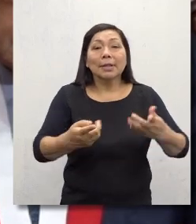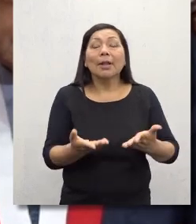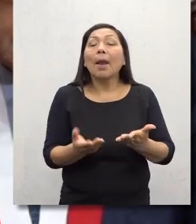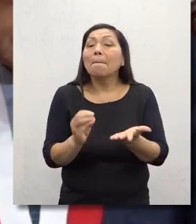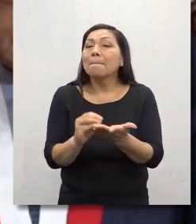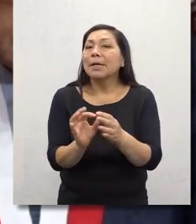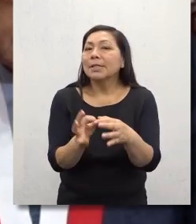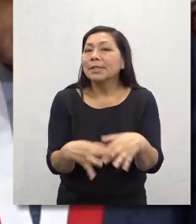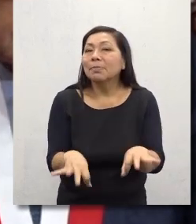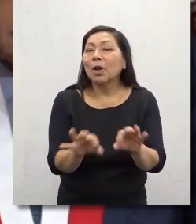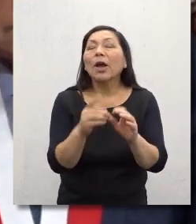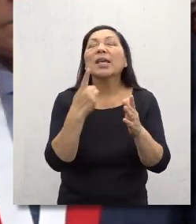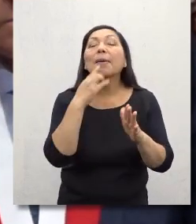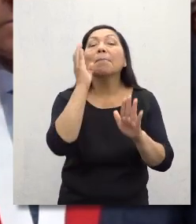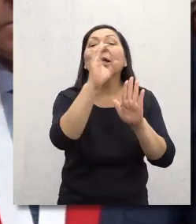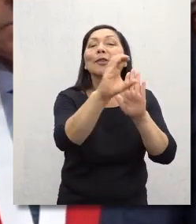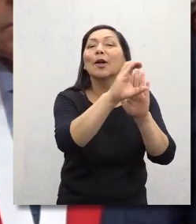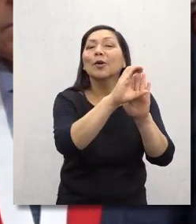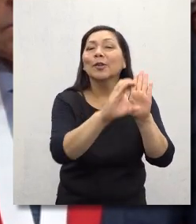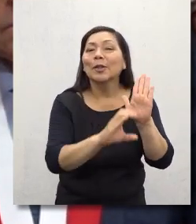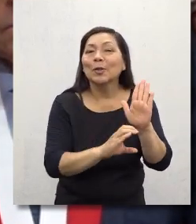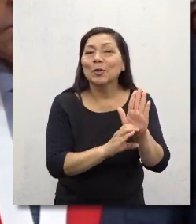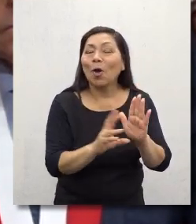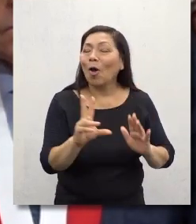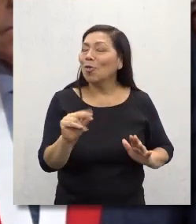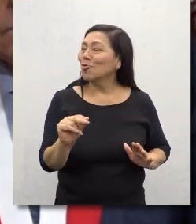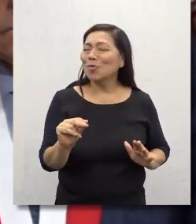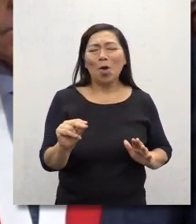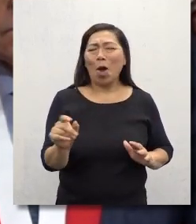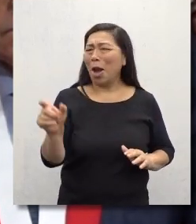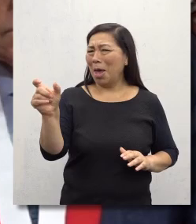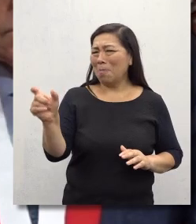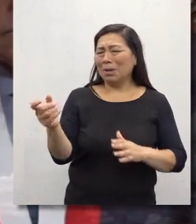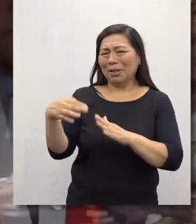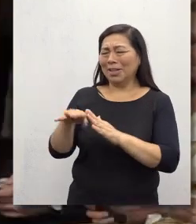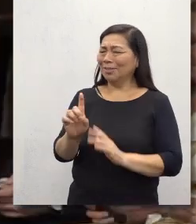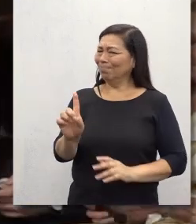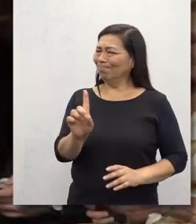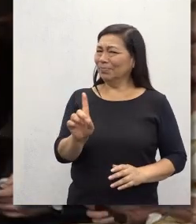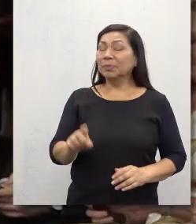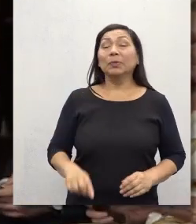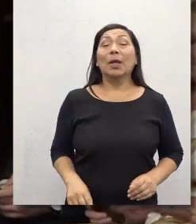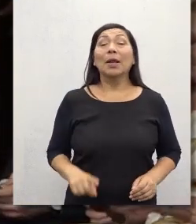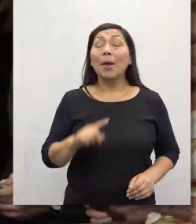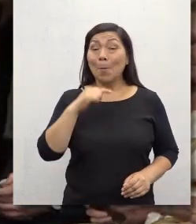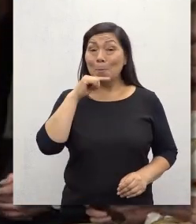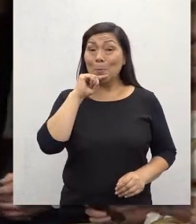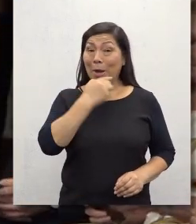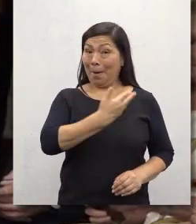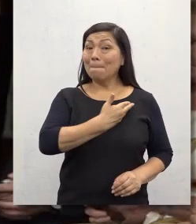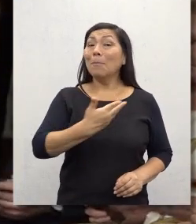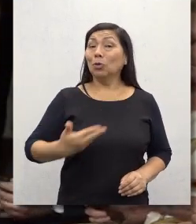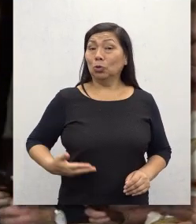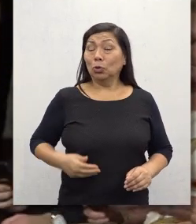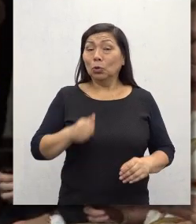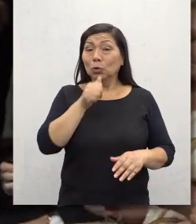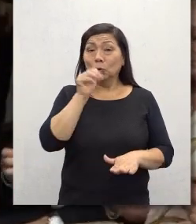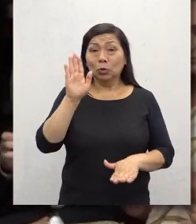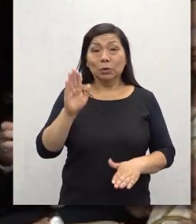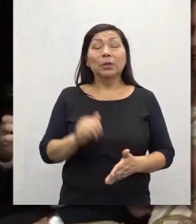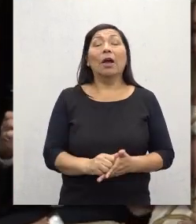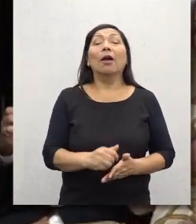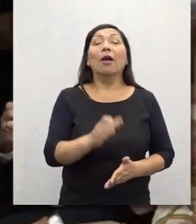la trascendencia constitucional con la decisión y no de la persona involucrada. Ledesma, quien tomó juramento a